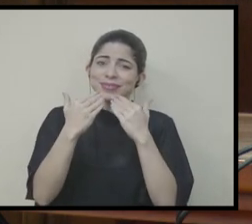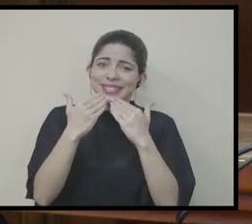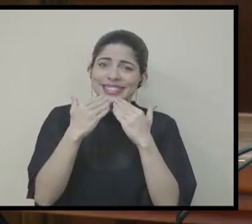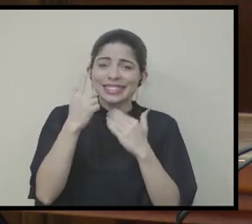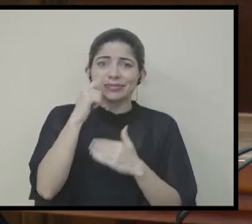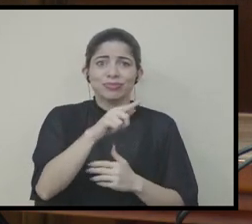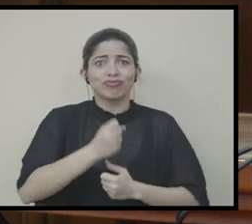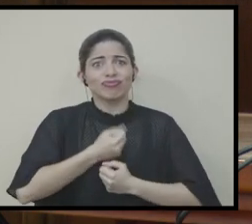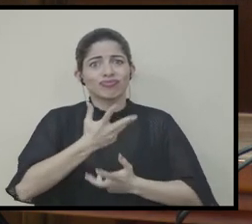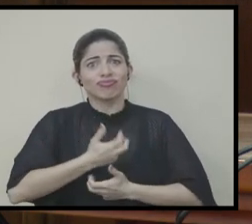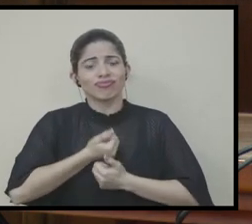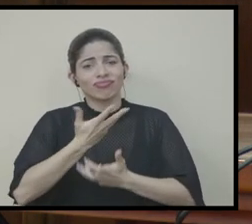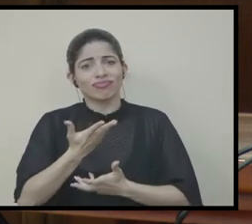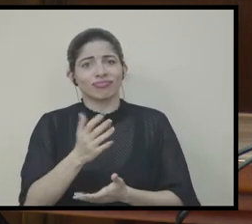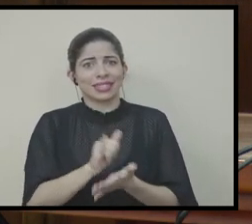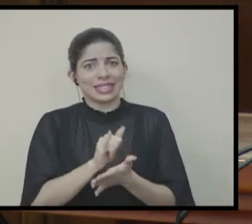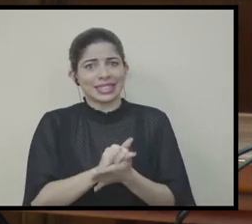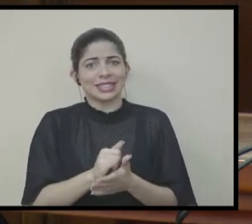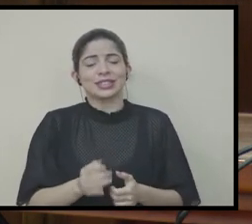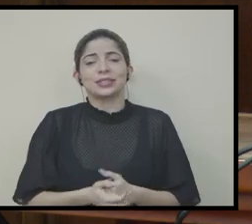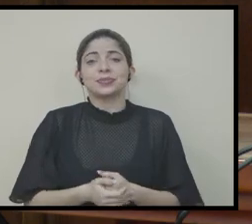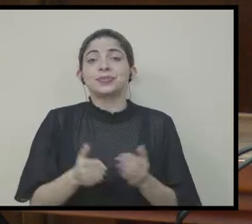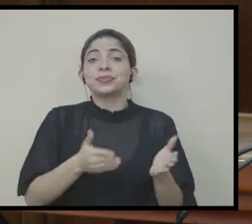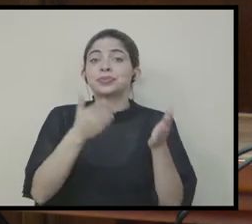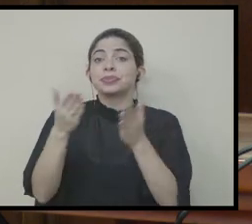por compartir eso.